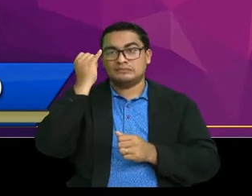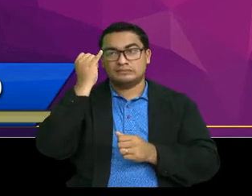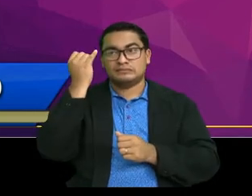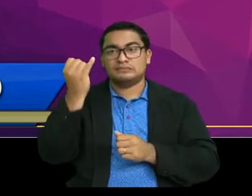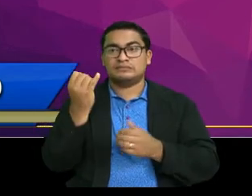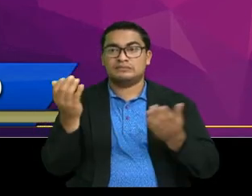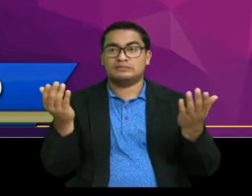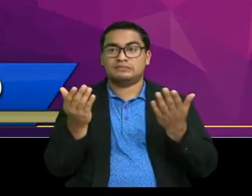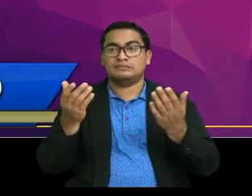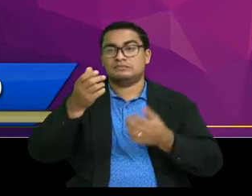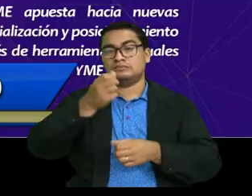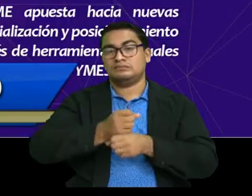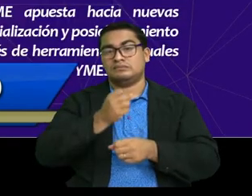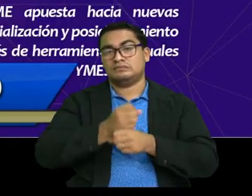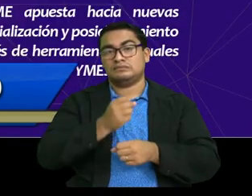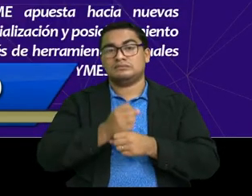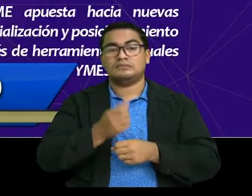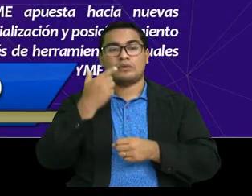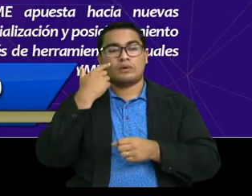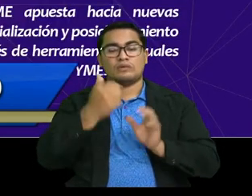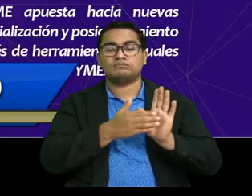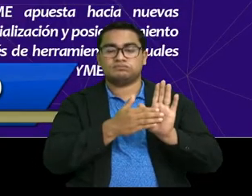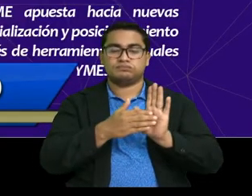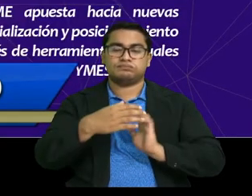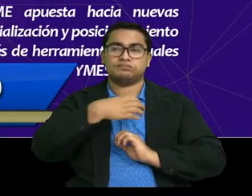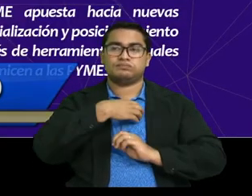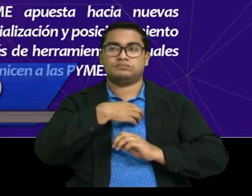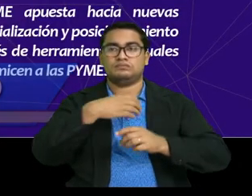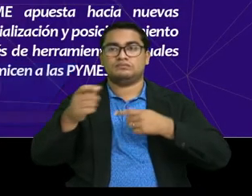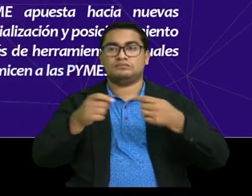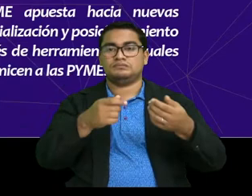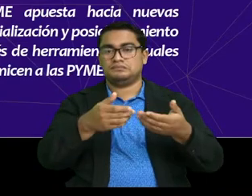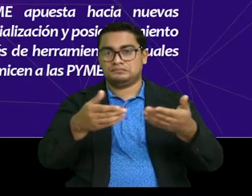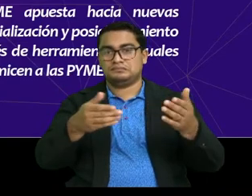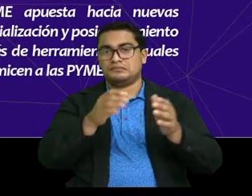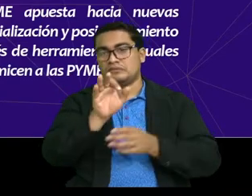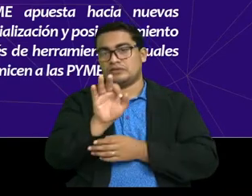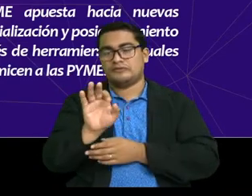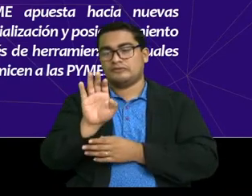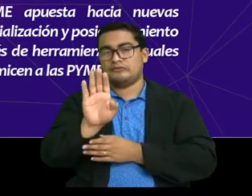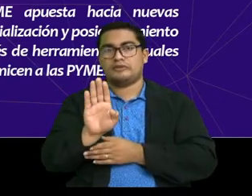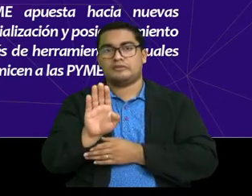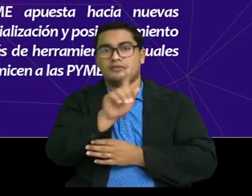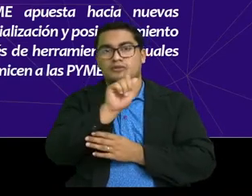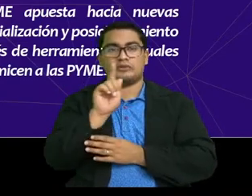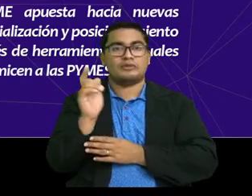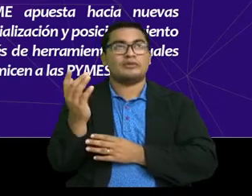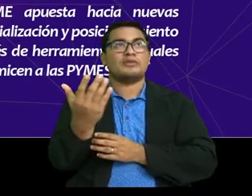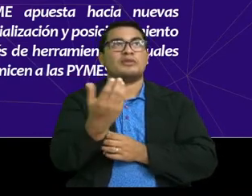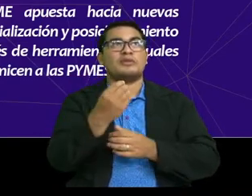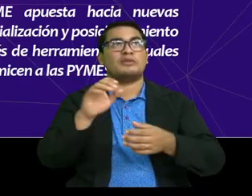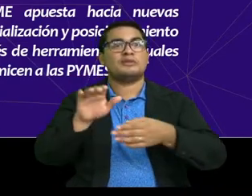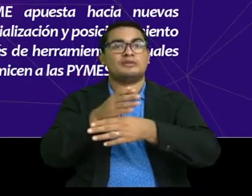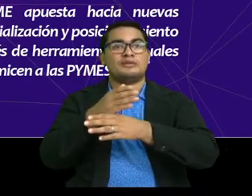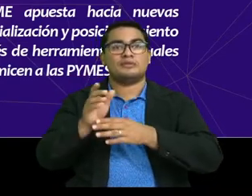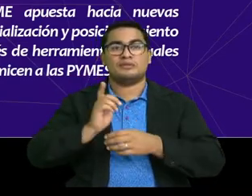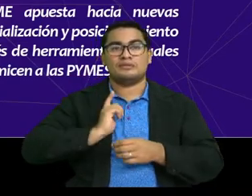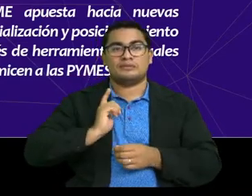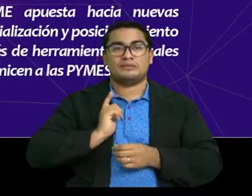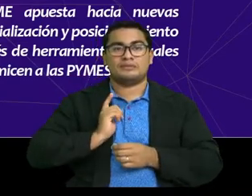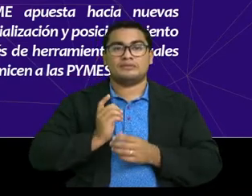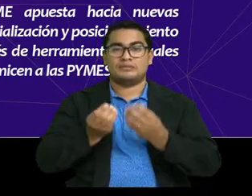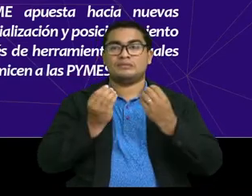¿verdad?, unificadamente, están dando a conocer su producto a través de Facebook, a través de todas las redes sociales que tenemos.